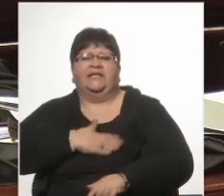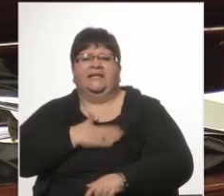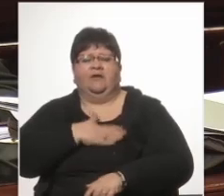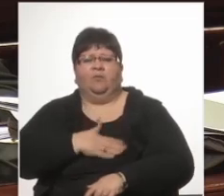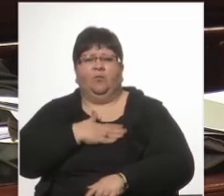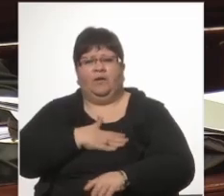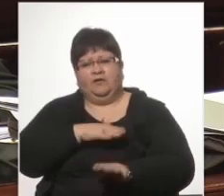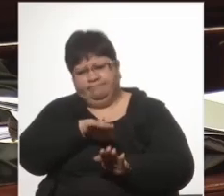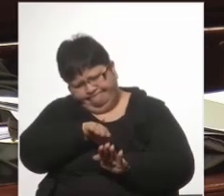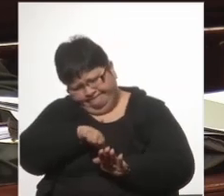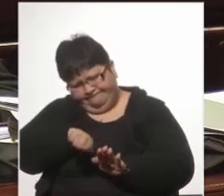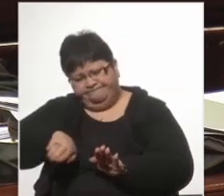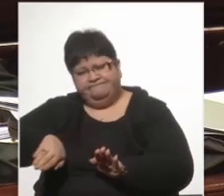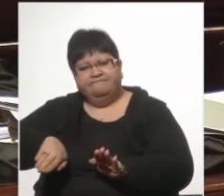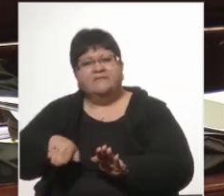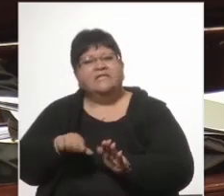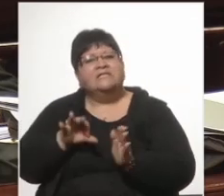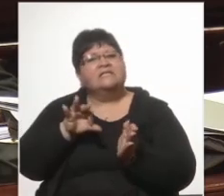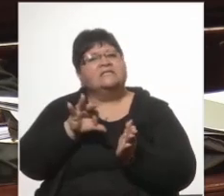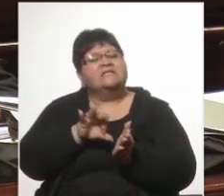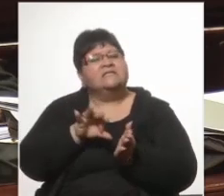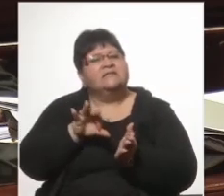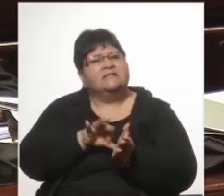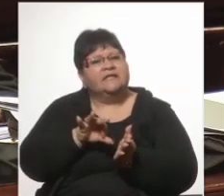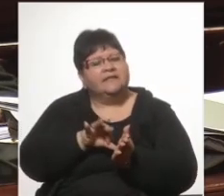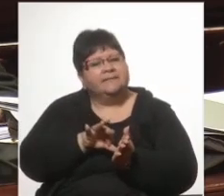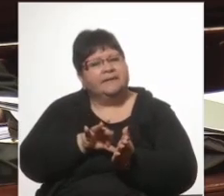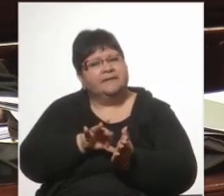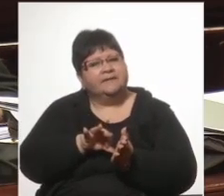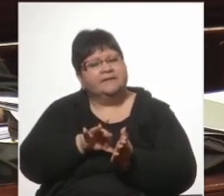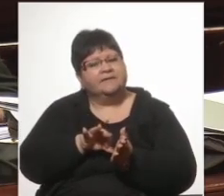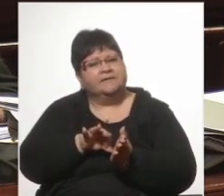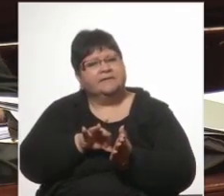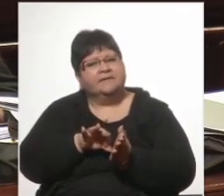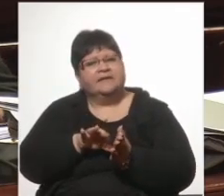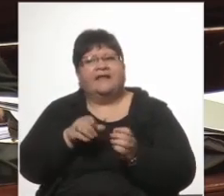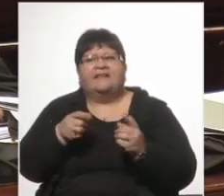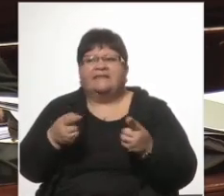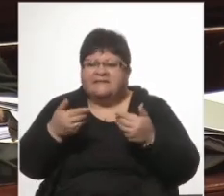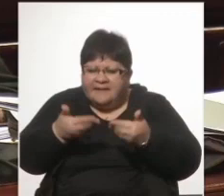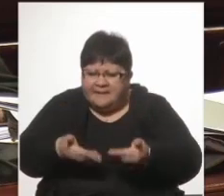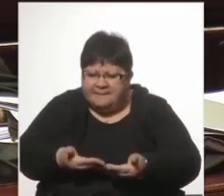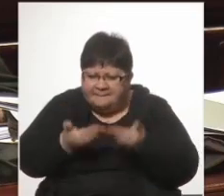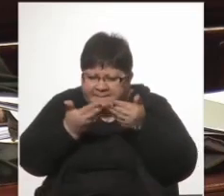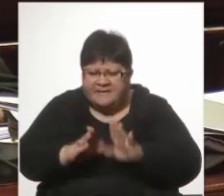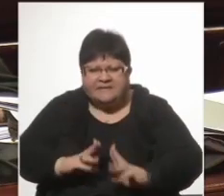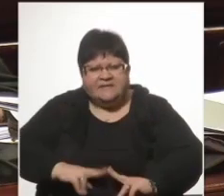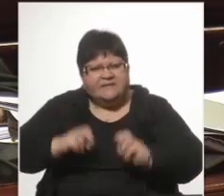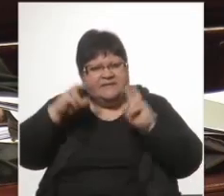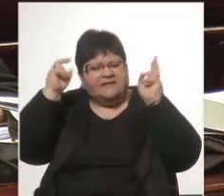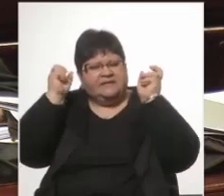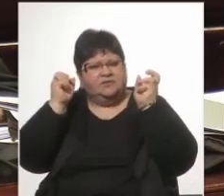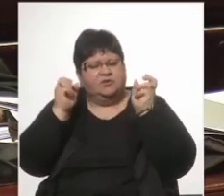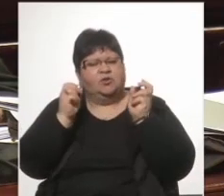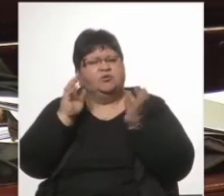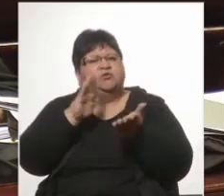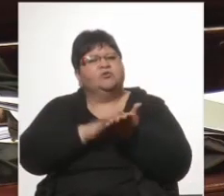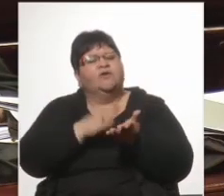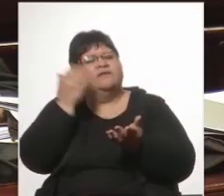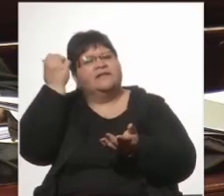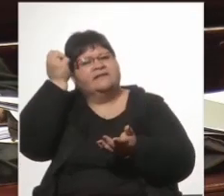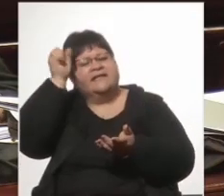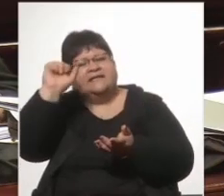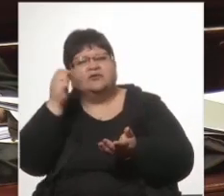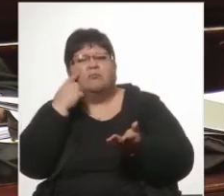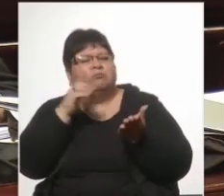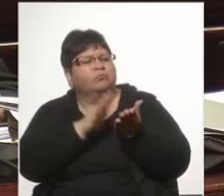sistema establecido impide a los jueces disponer el inicio de una investigación criminal, realizar la instrucción dirigida a recabar las pruebas del delito,